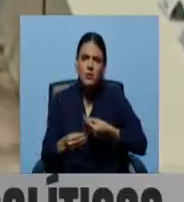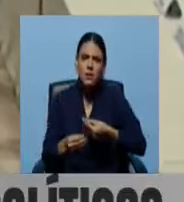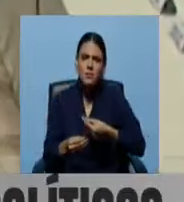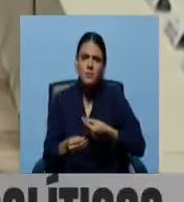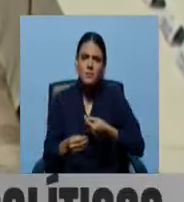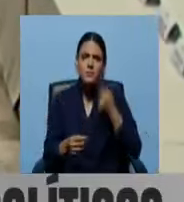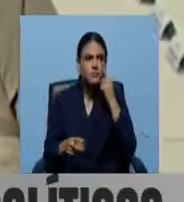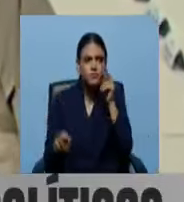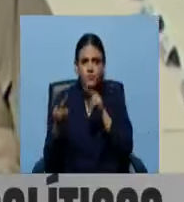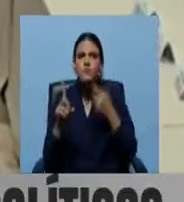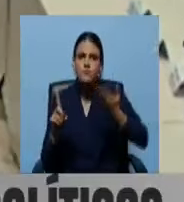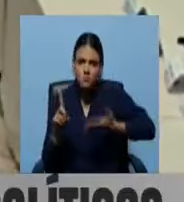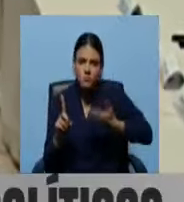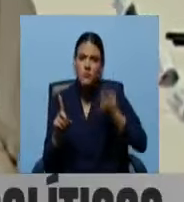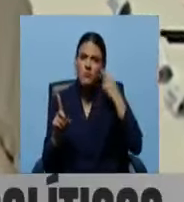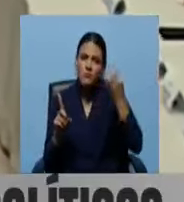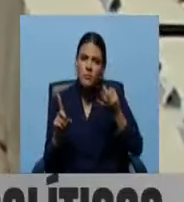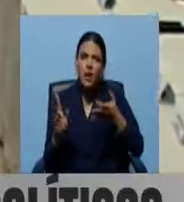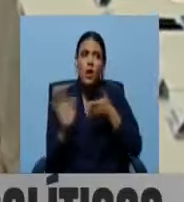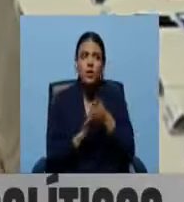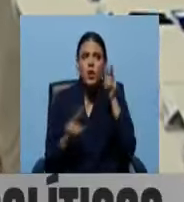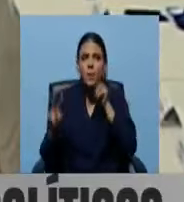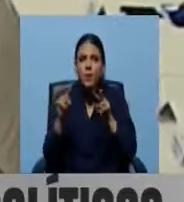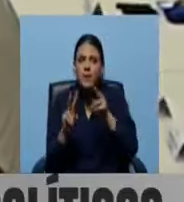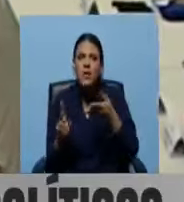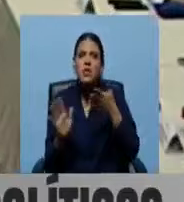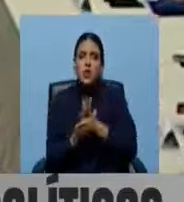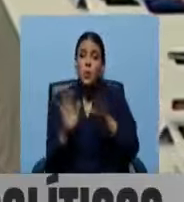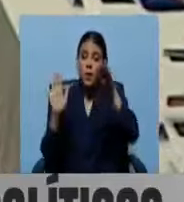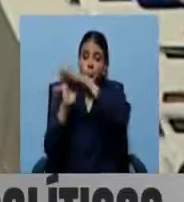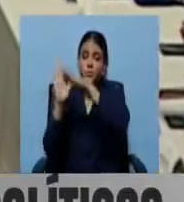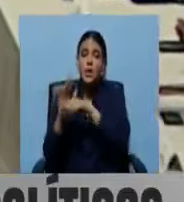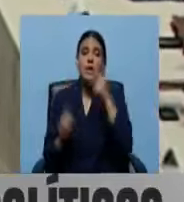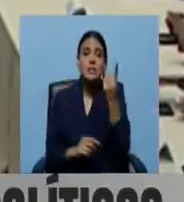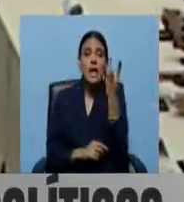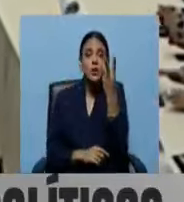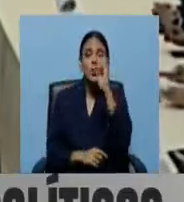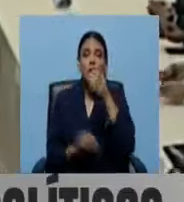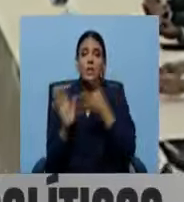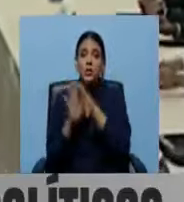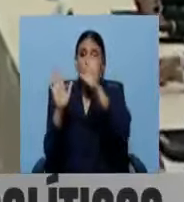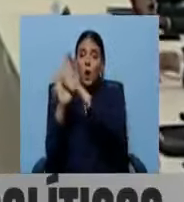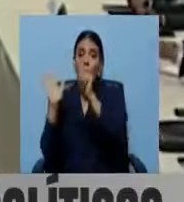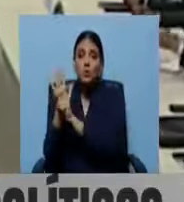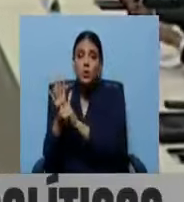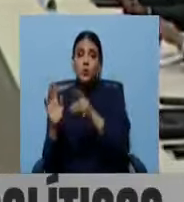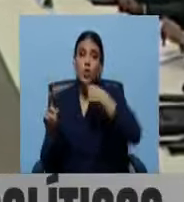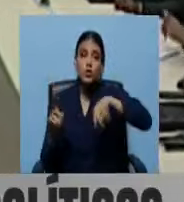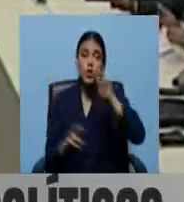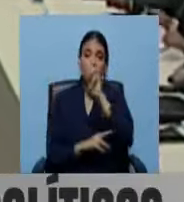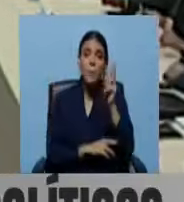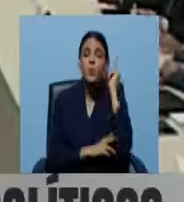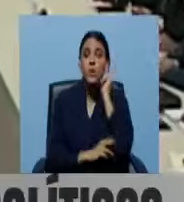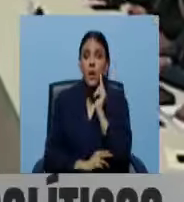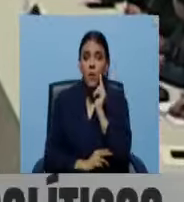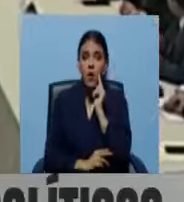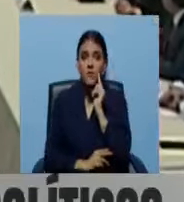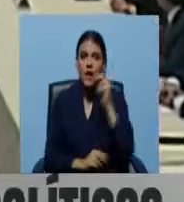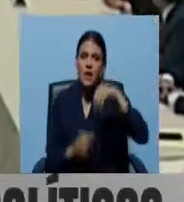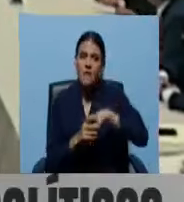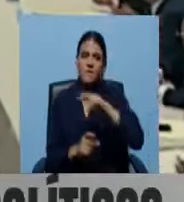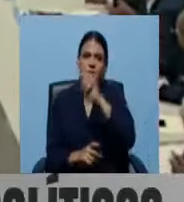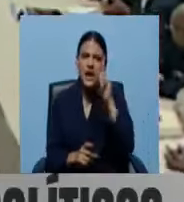hemos considerado es lo referido al artículo 130 de la Constitución de la República Bolivariana de